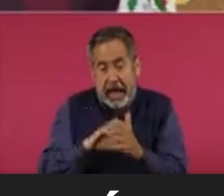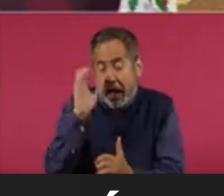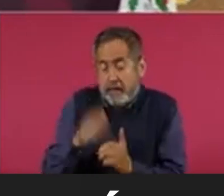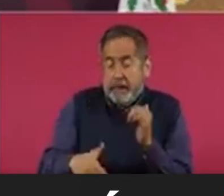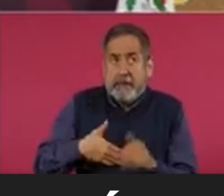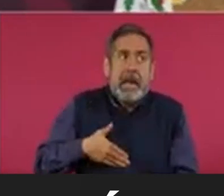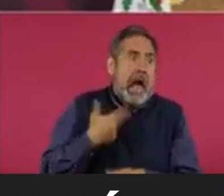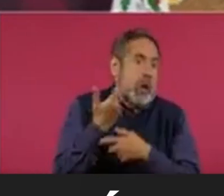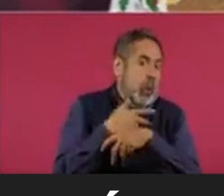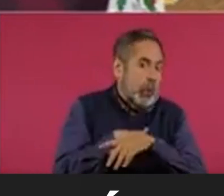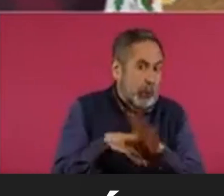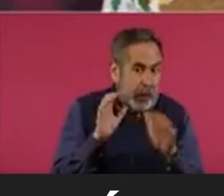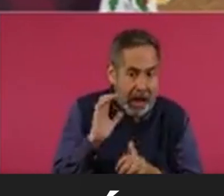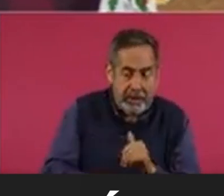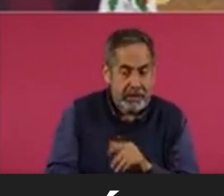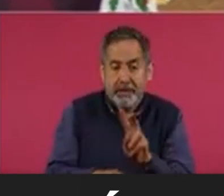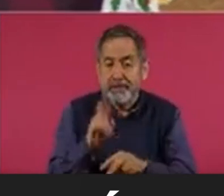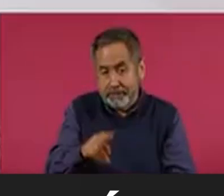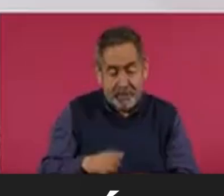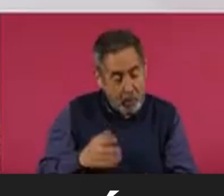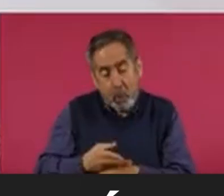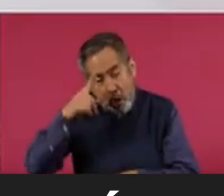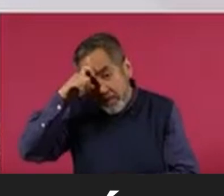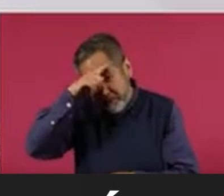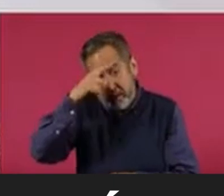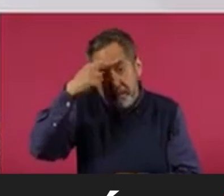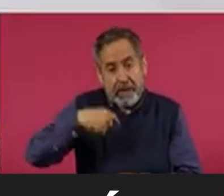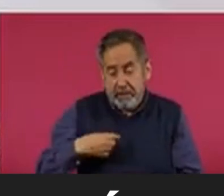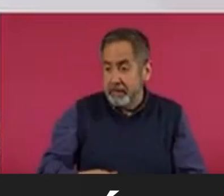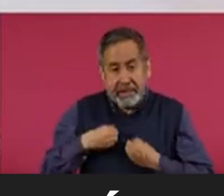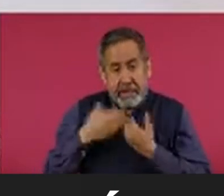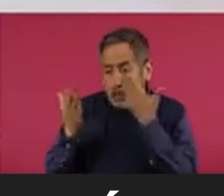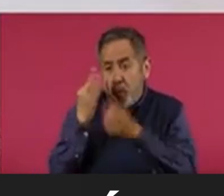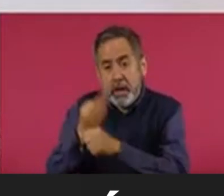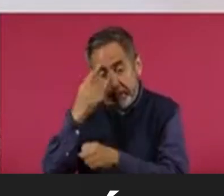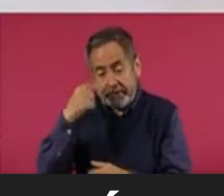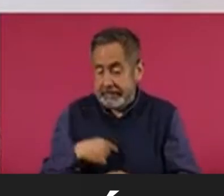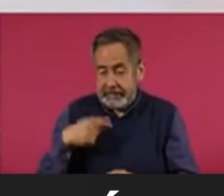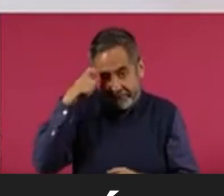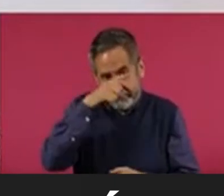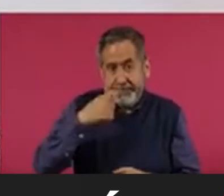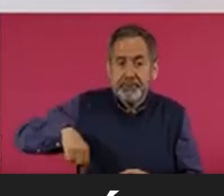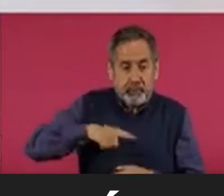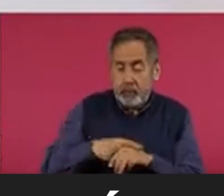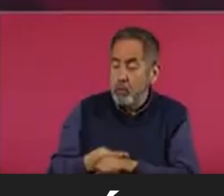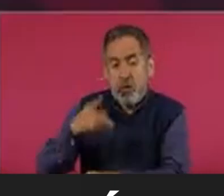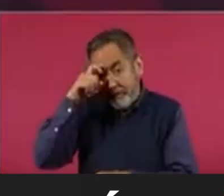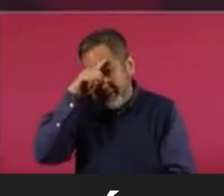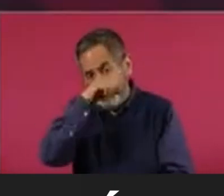milagro, porque era muy difícil la vida de estudiante. Para nosotros fue muy